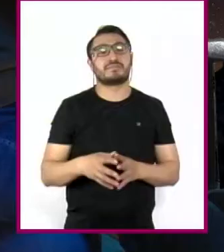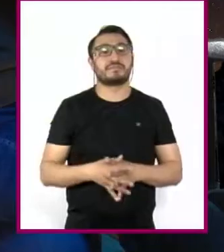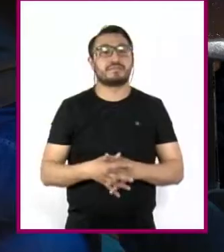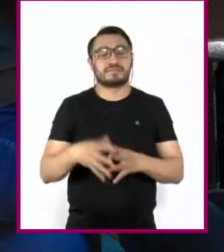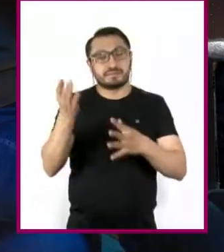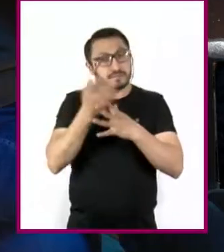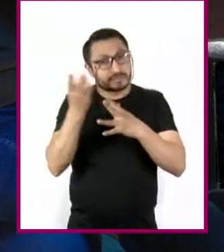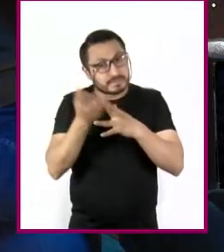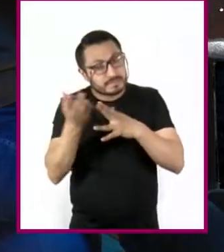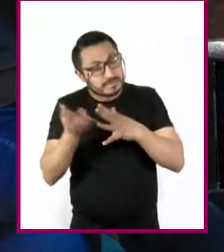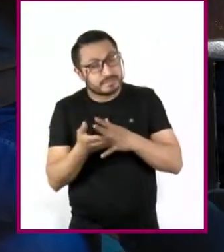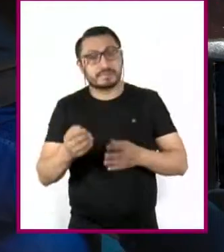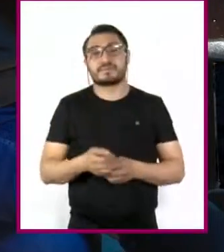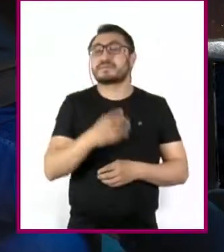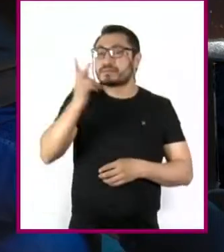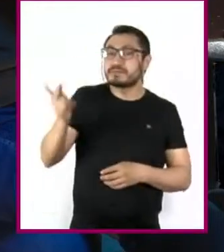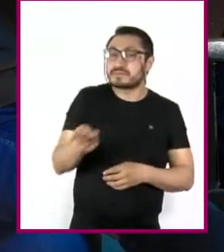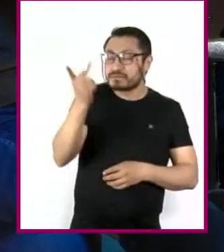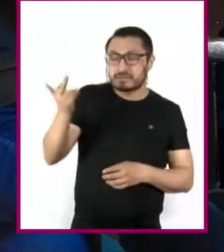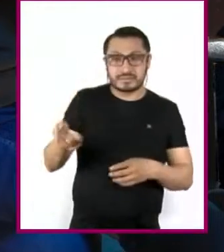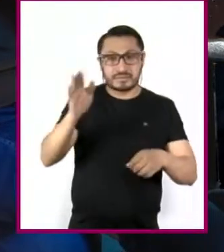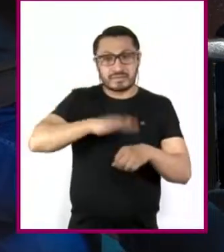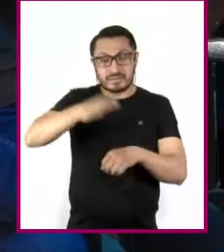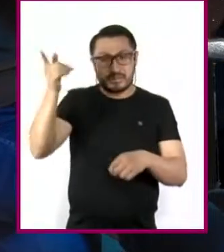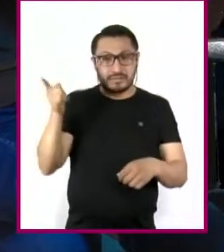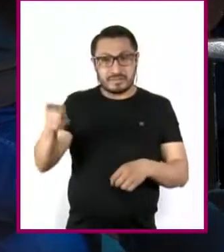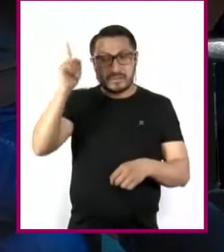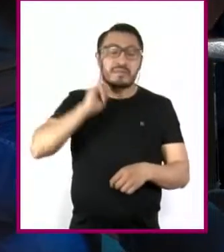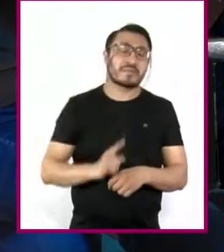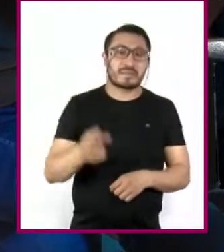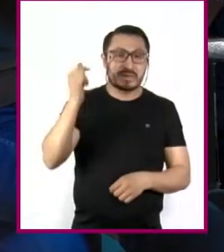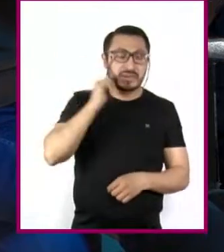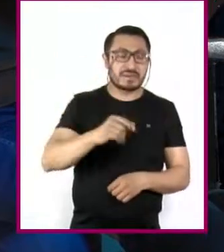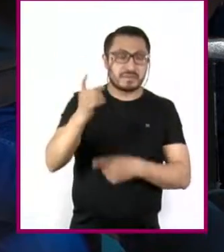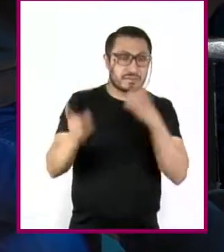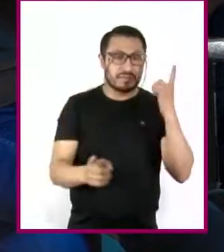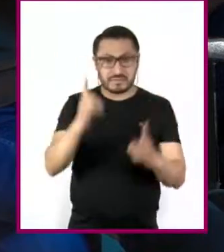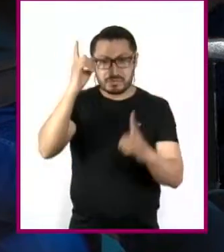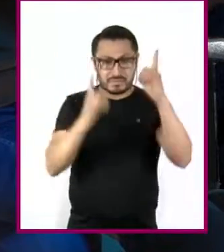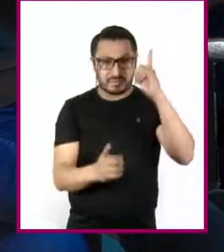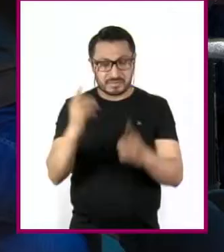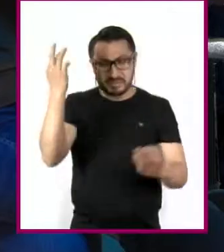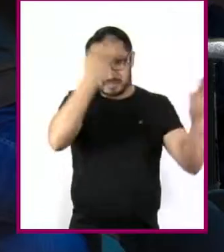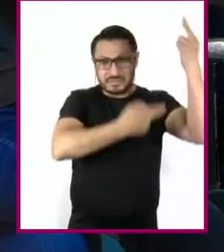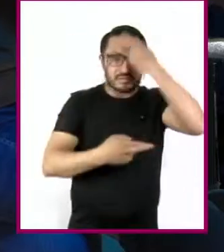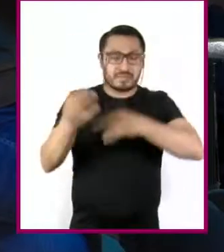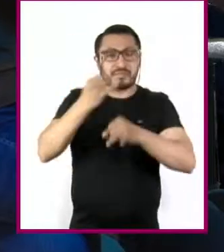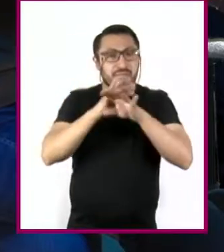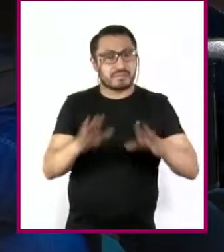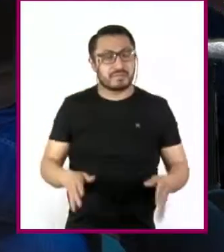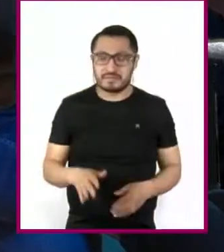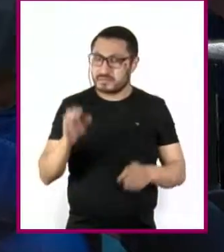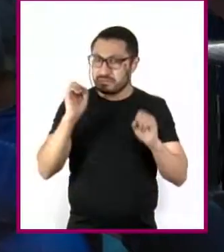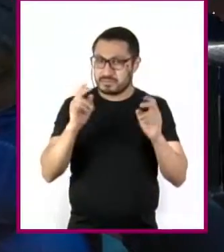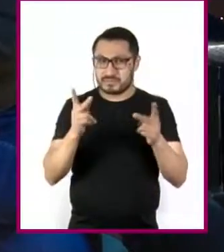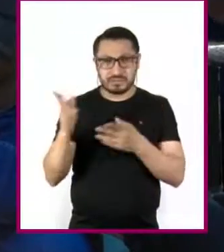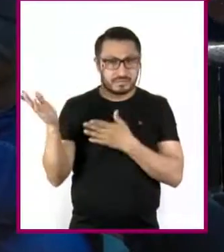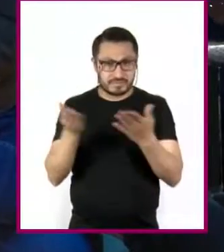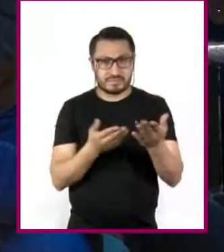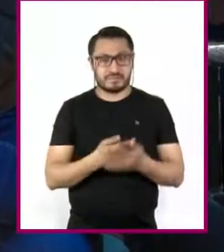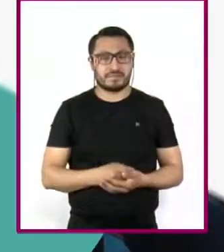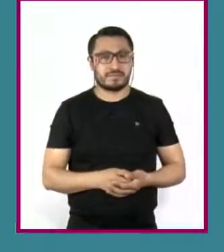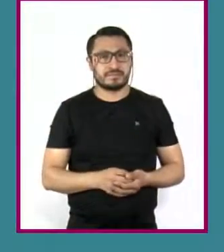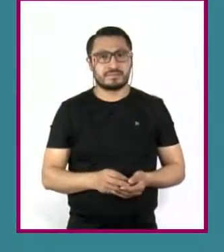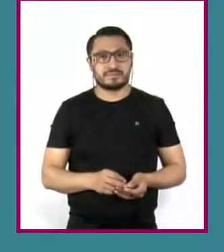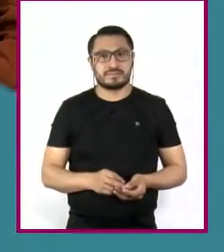Oye, ¿por qué no le preguntamos más a nuestra invitada? Siempre me salen más dudas cuando repasamos la info. Va.